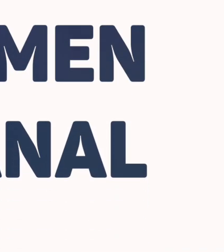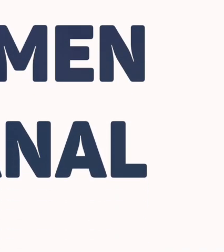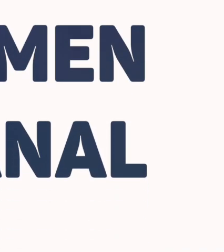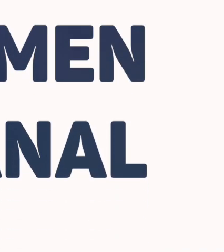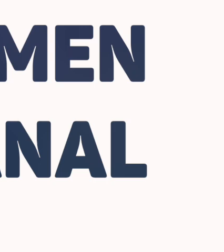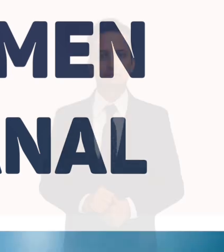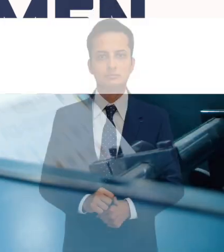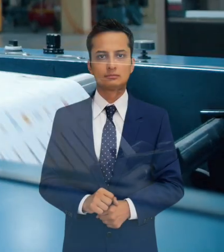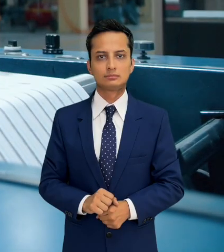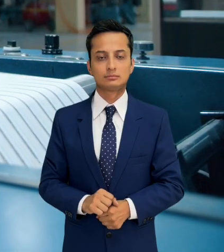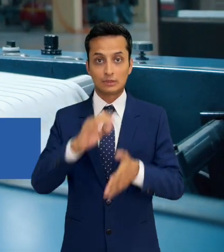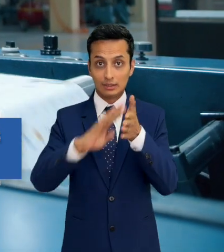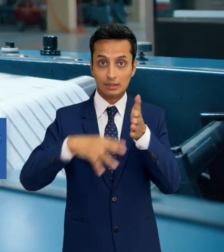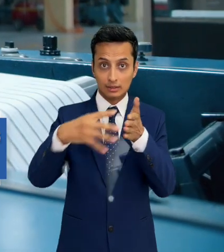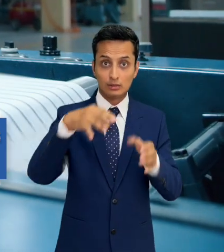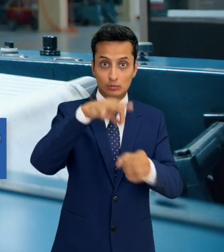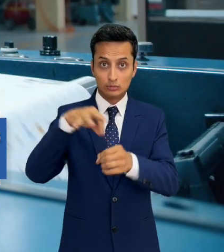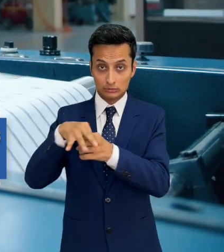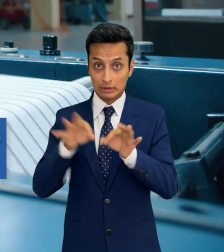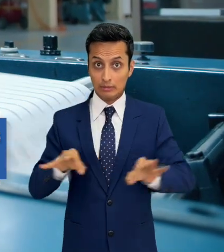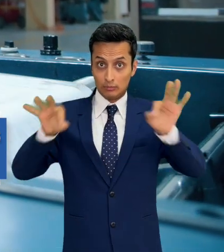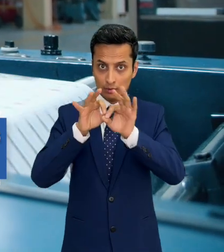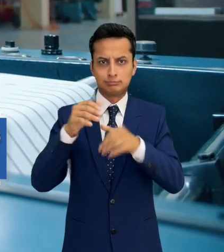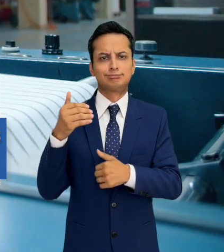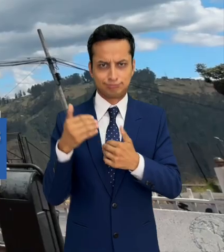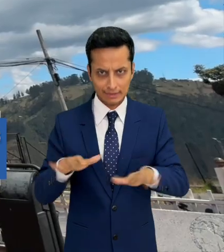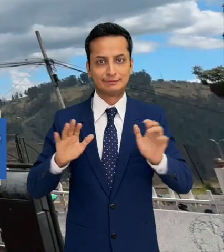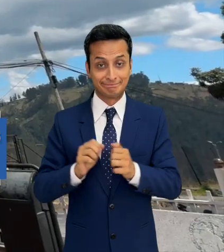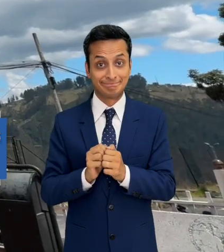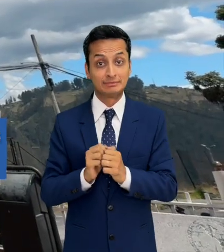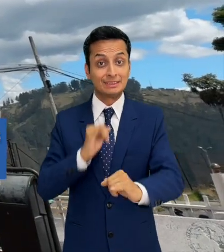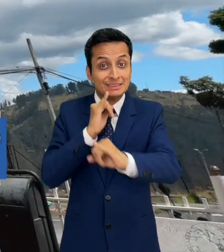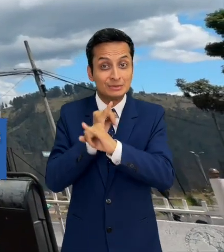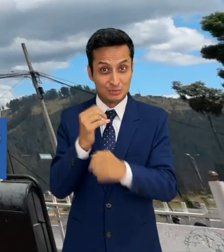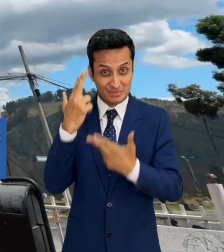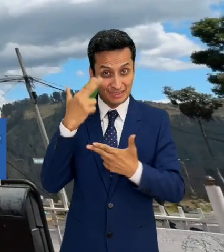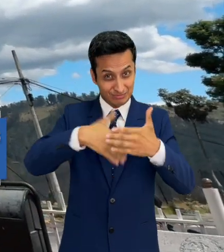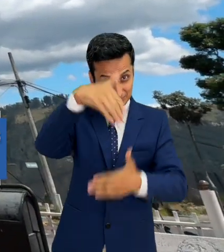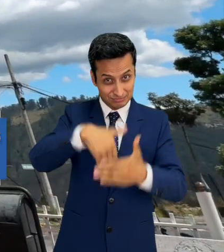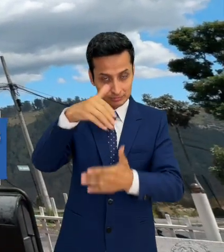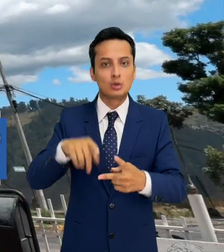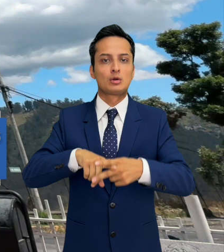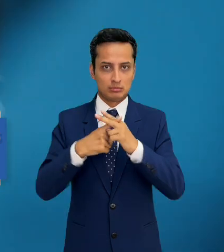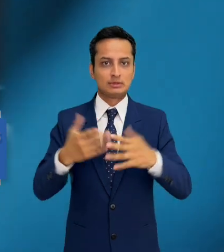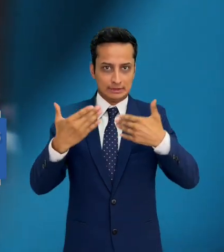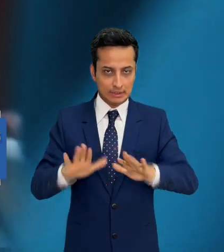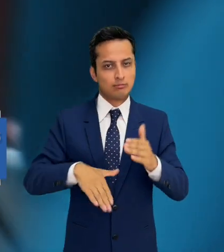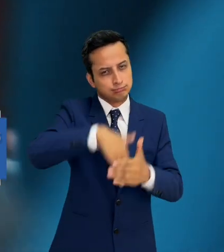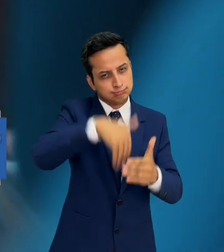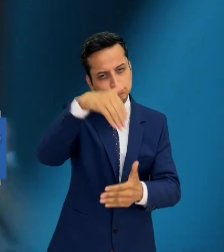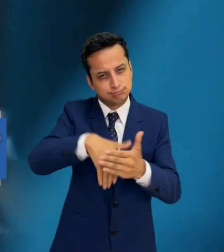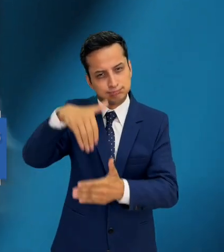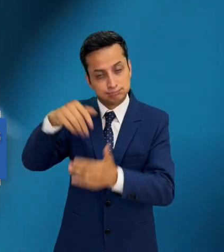Resumen semanal. Cumplimos otro hito electoral. A través del Instituto Geográfico Militar, iniciamos